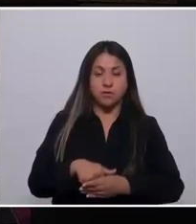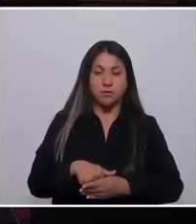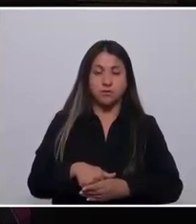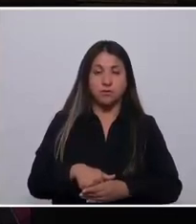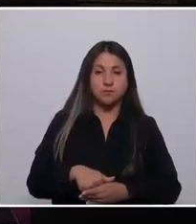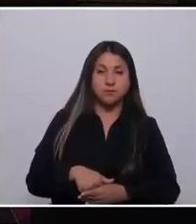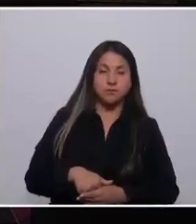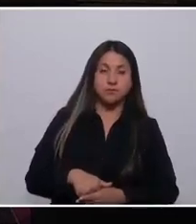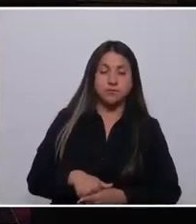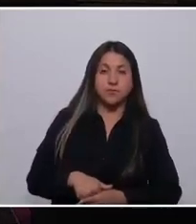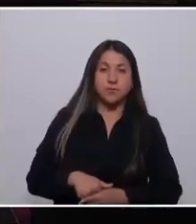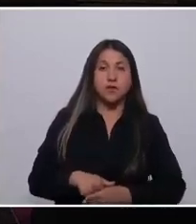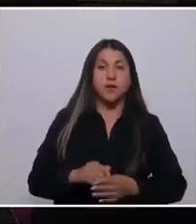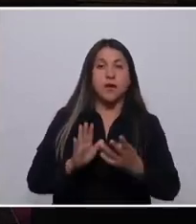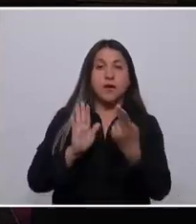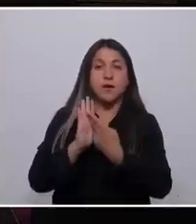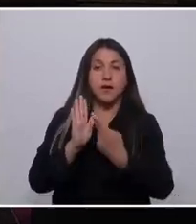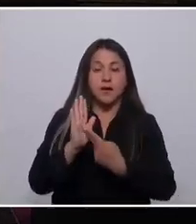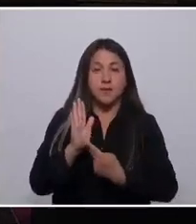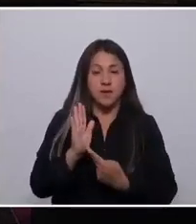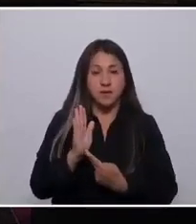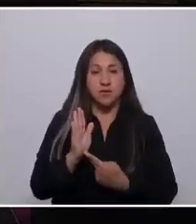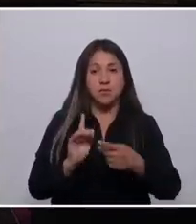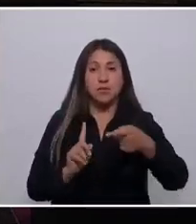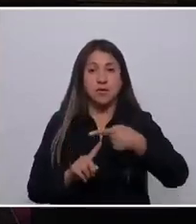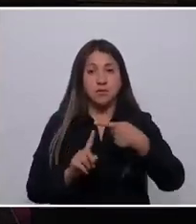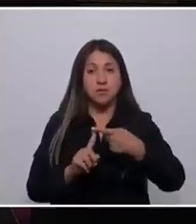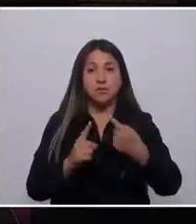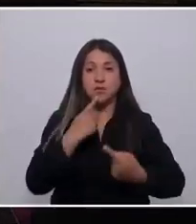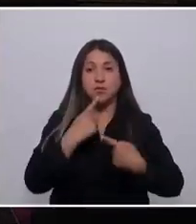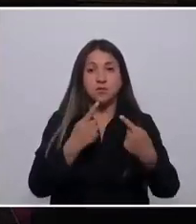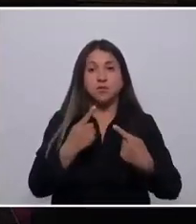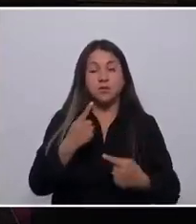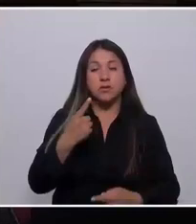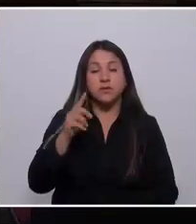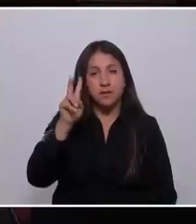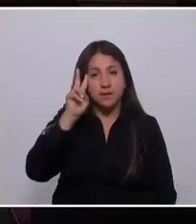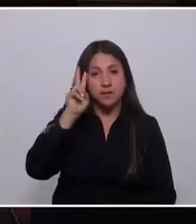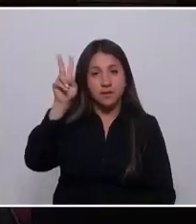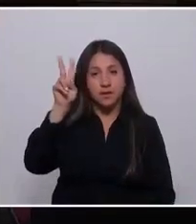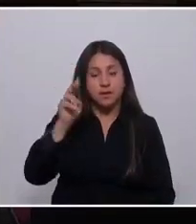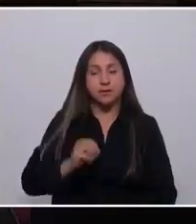del reglamento de participación y consulta indígena.